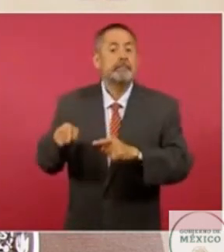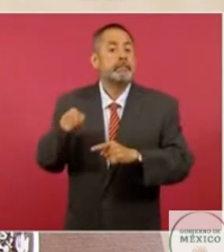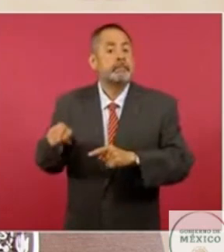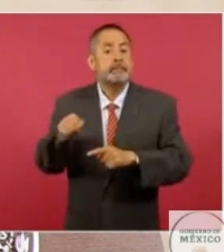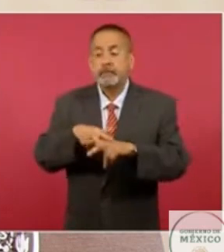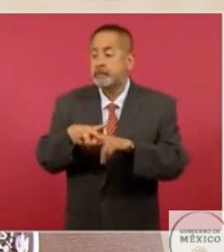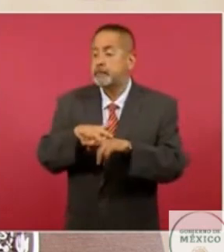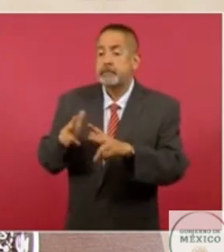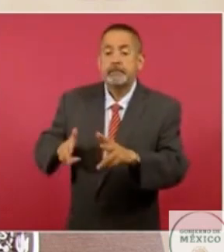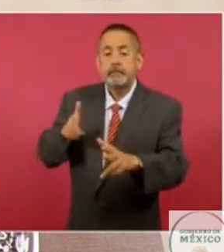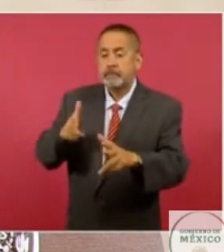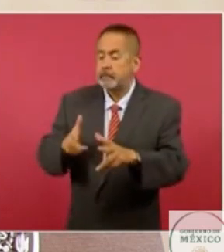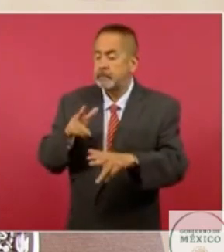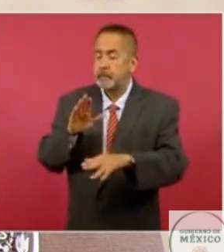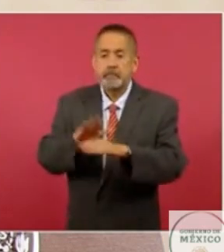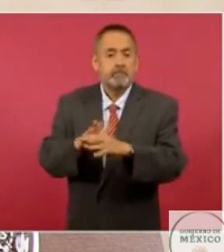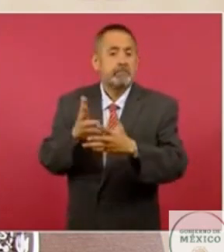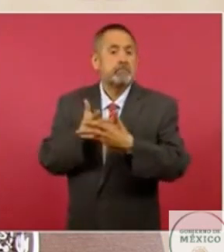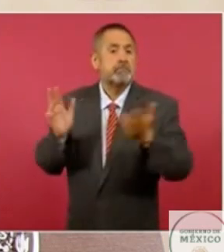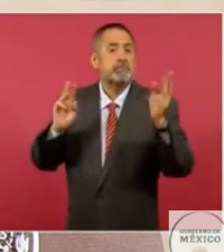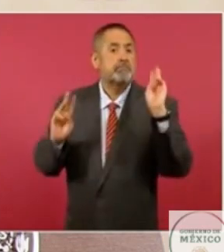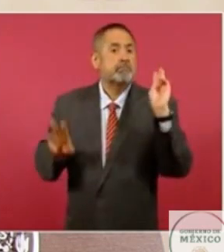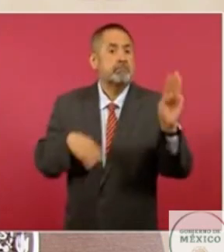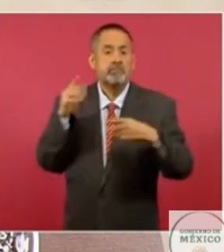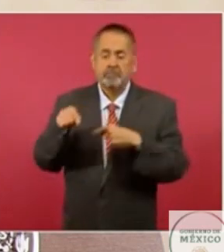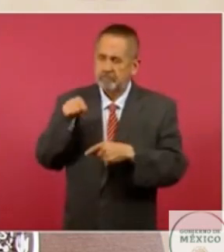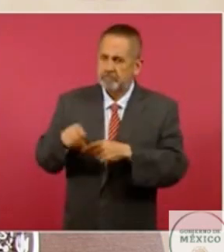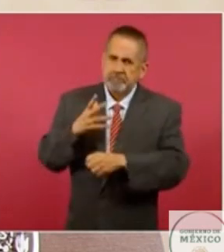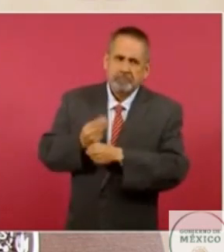construcción más grande del mundo,